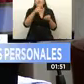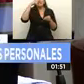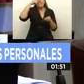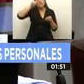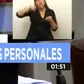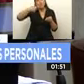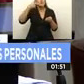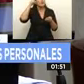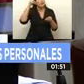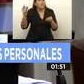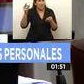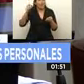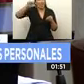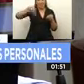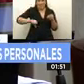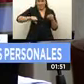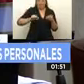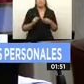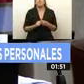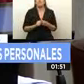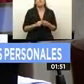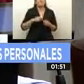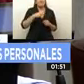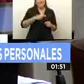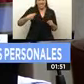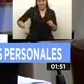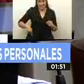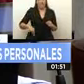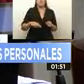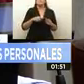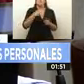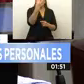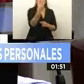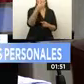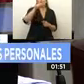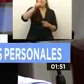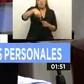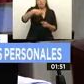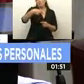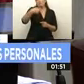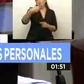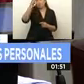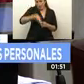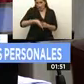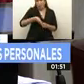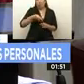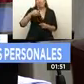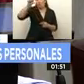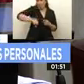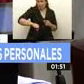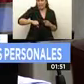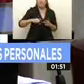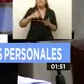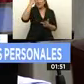7.80 de déficit china 4 puntos de déficit